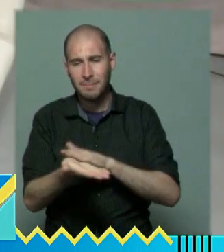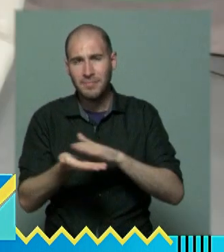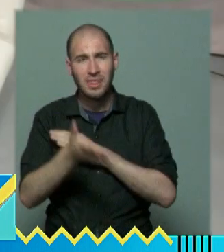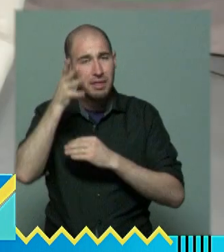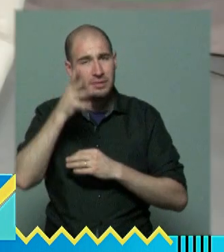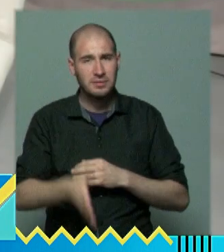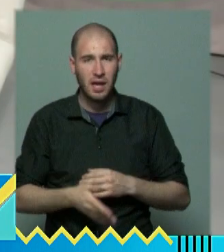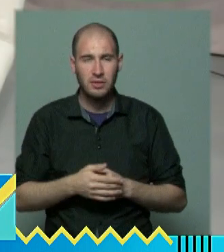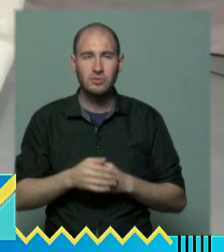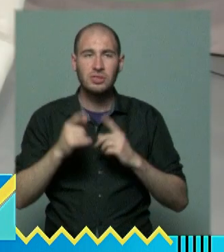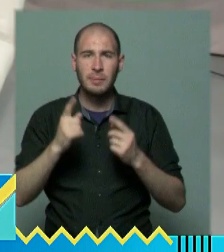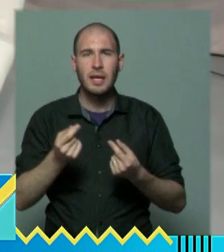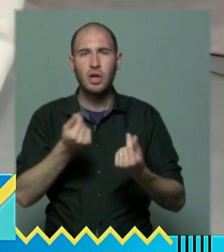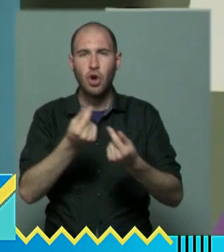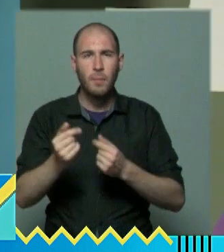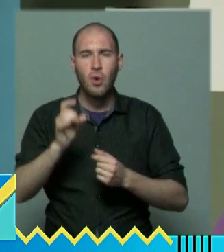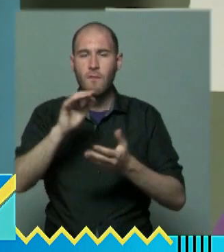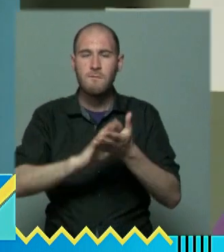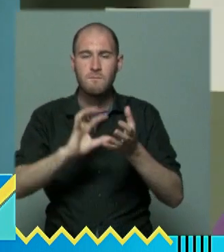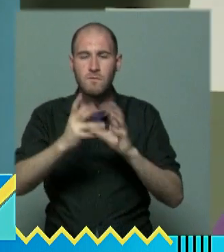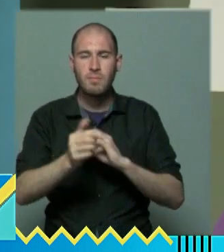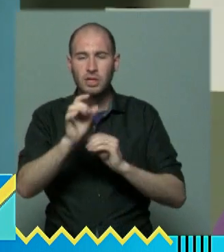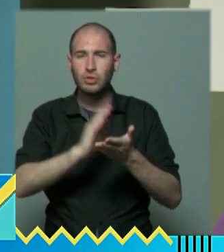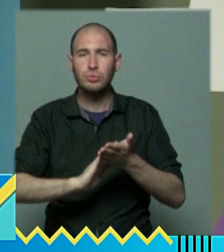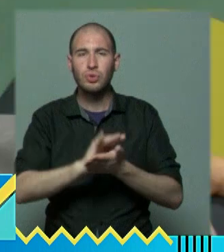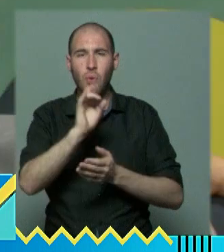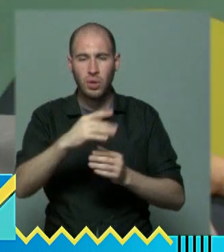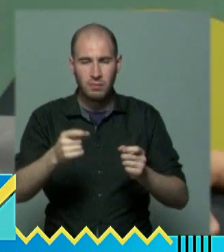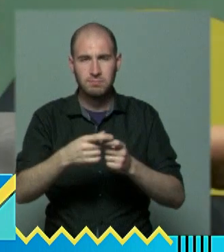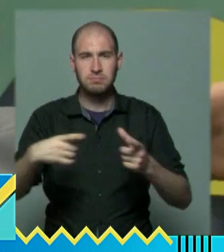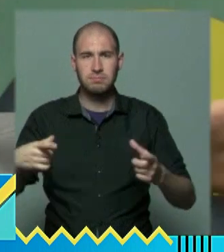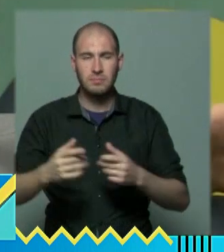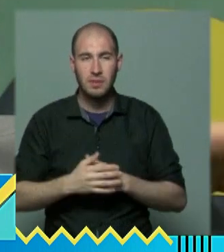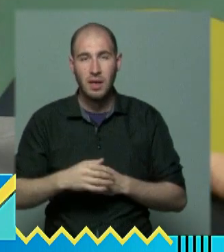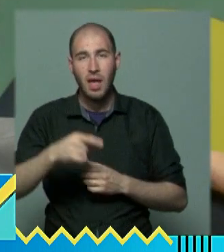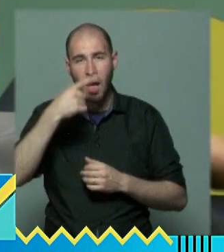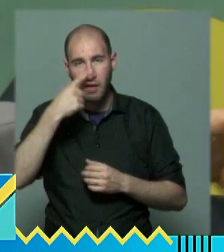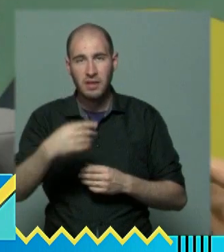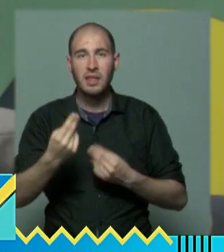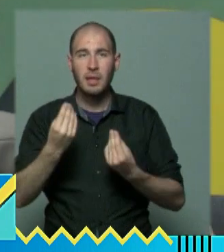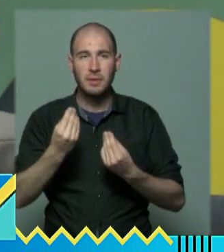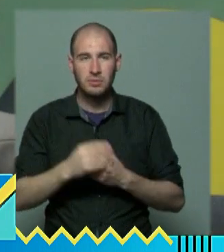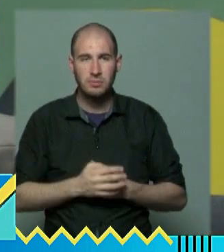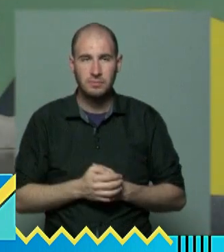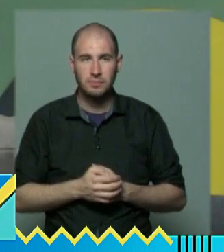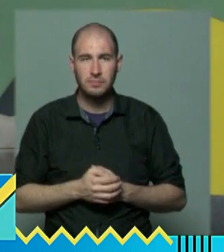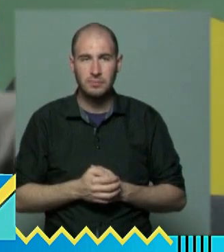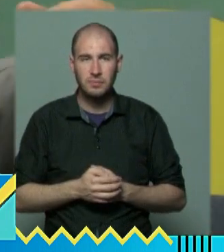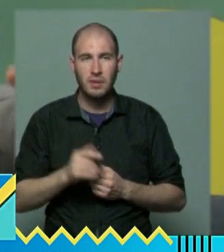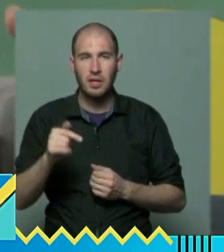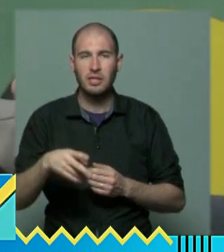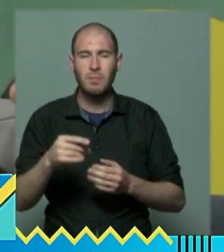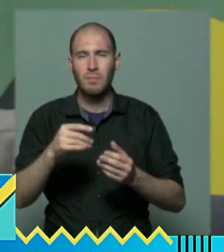poner el consumo como la única salida para el crecimiento, cuando lo que terminó generando fue